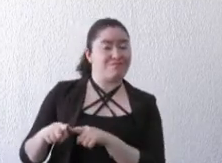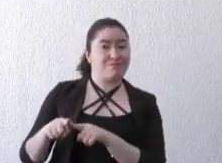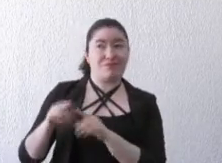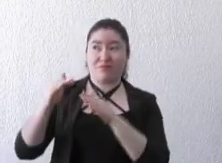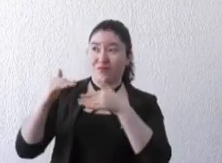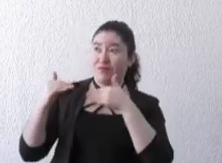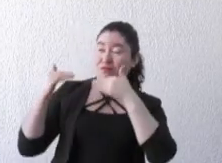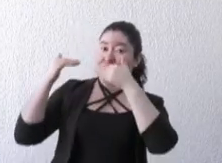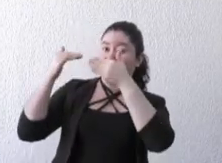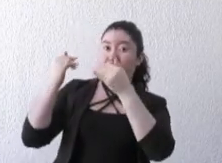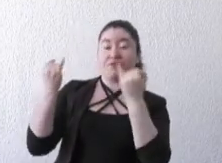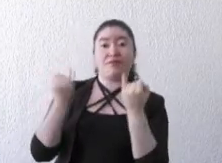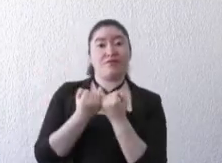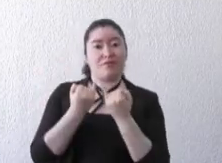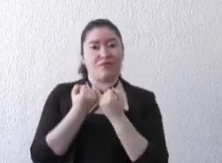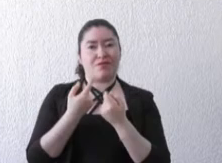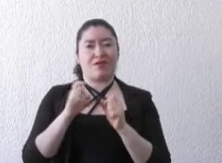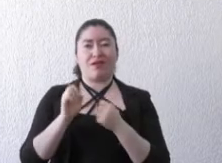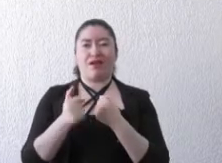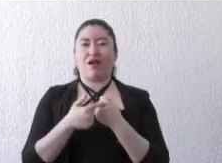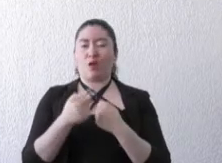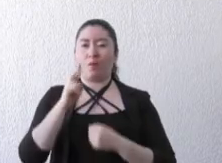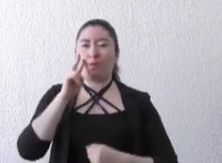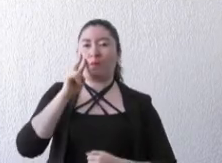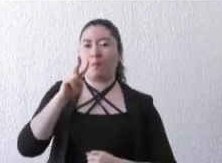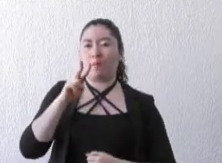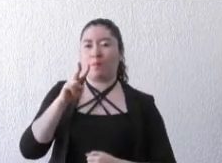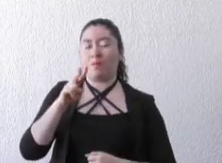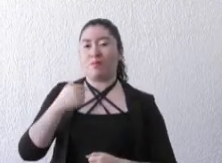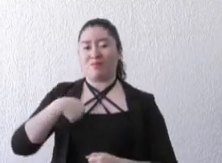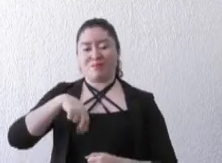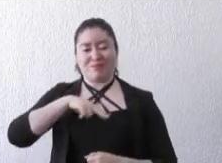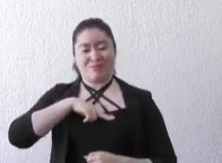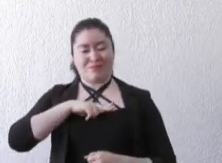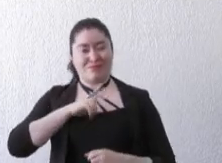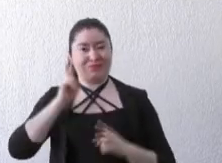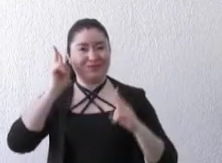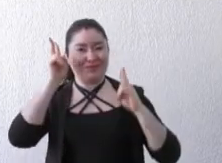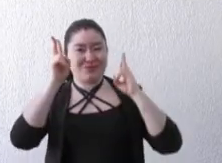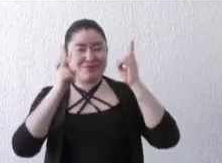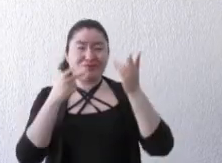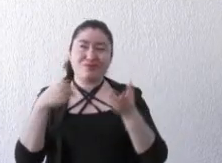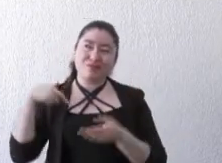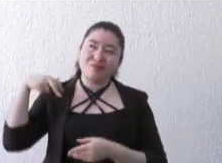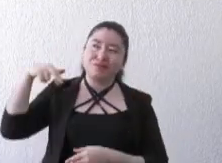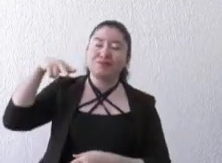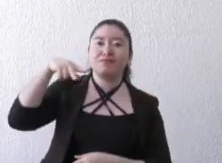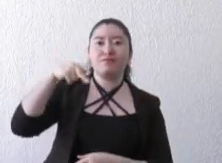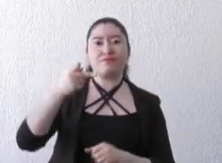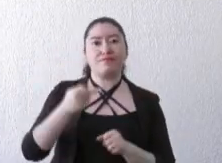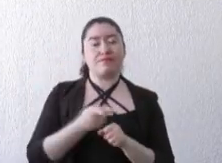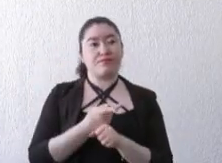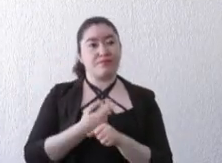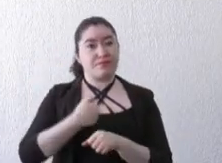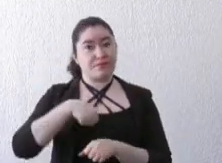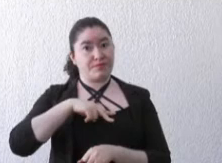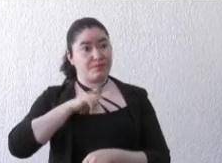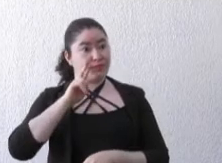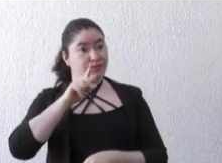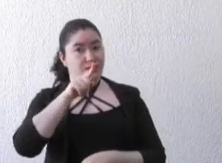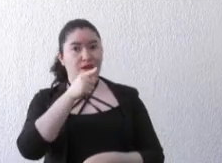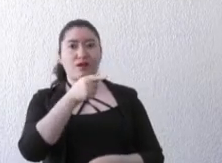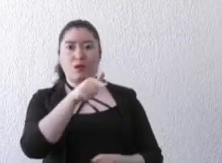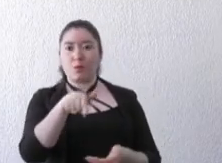arriba, justo una de las experiencias que vivimos con la visita es que pudiéramos dar a entender que ese